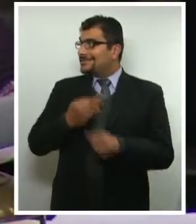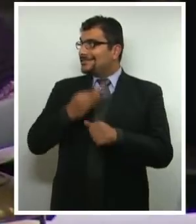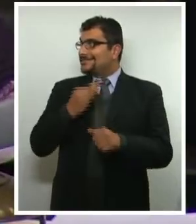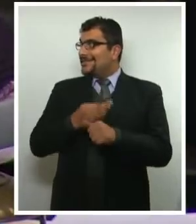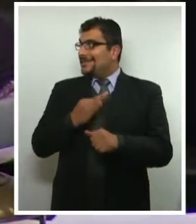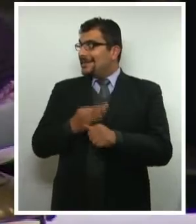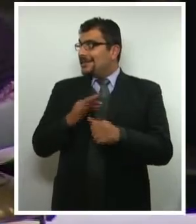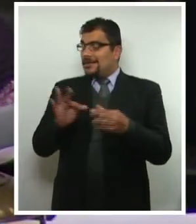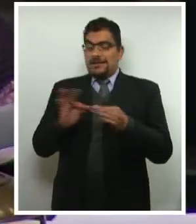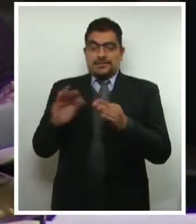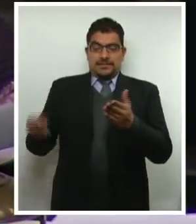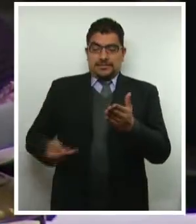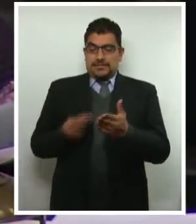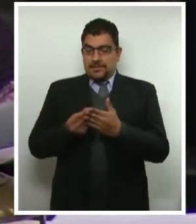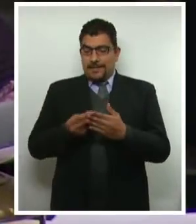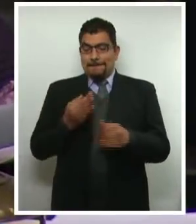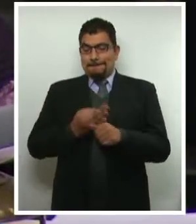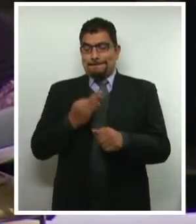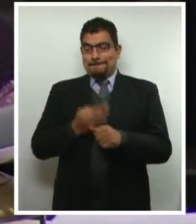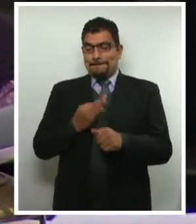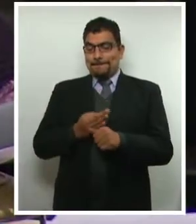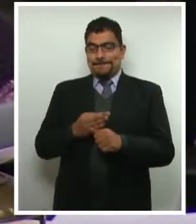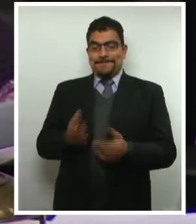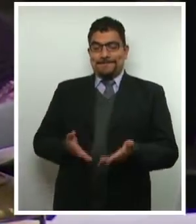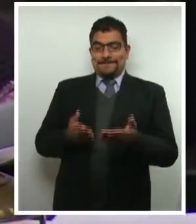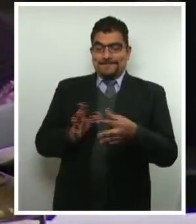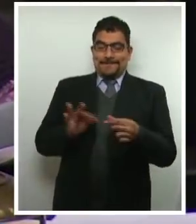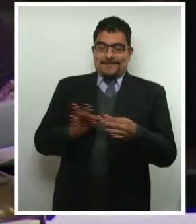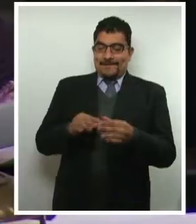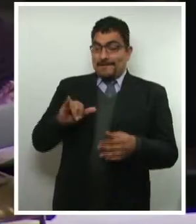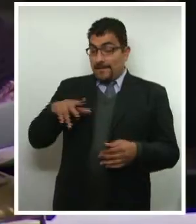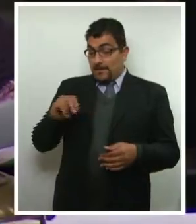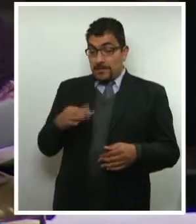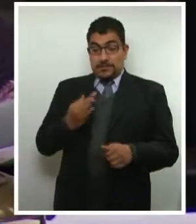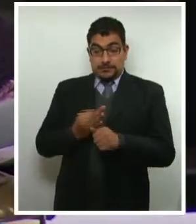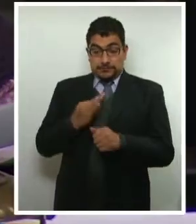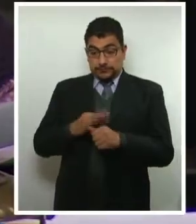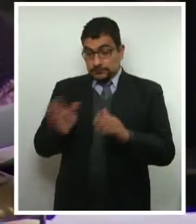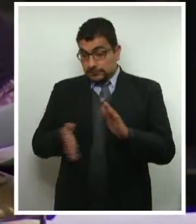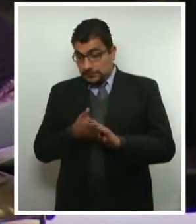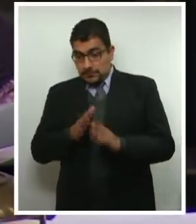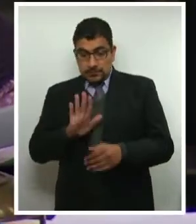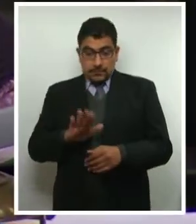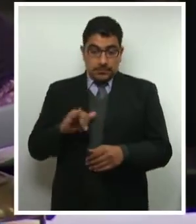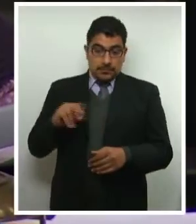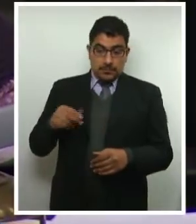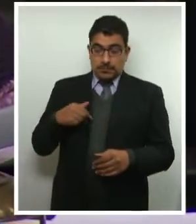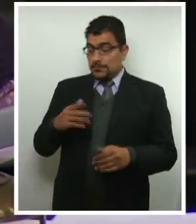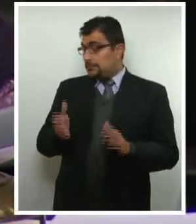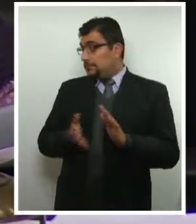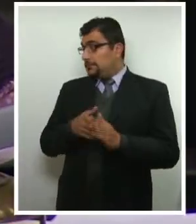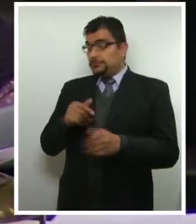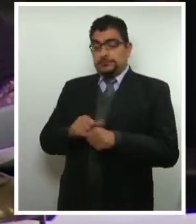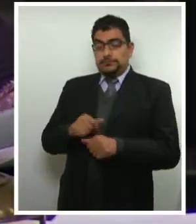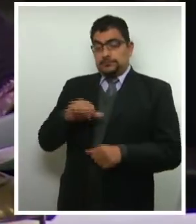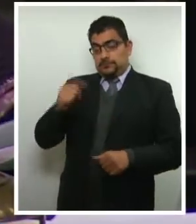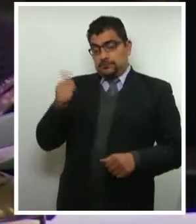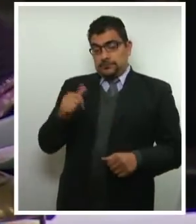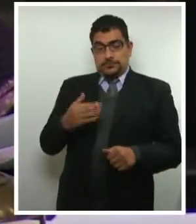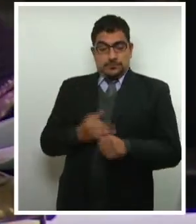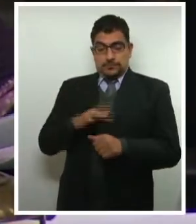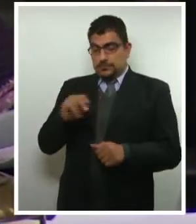Aclarada la reserva, le pregunto al diputado Quijano si mantiene su reserva particular del 11º